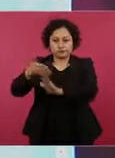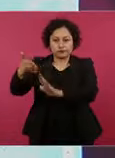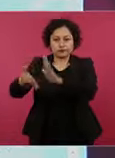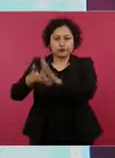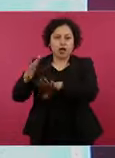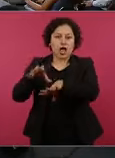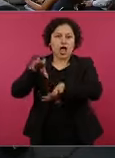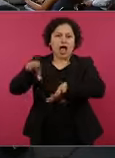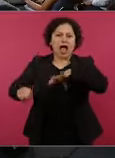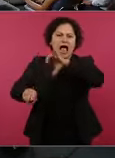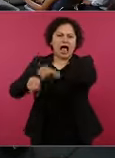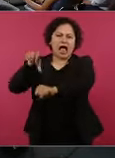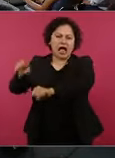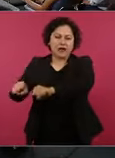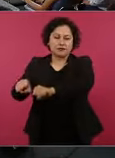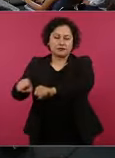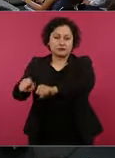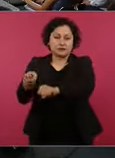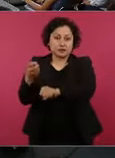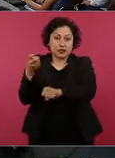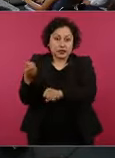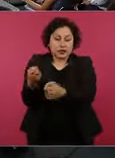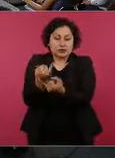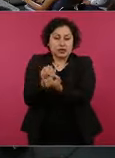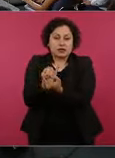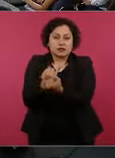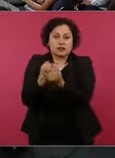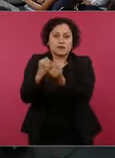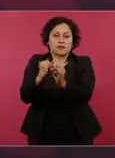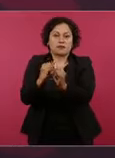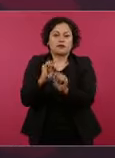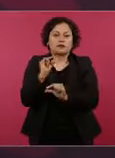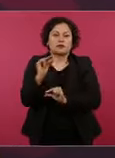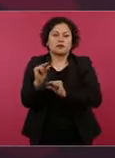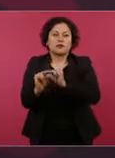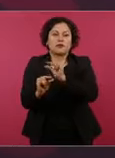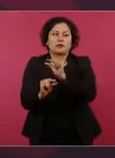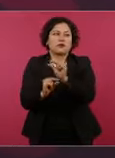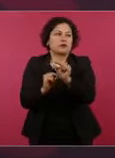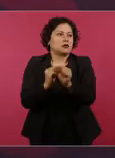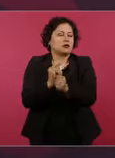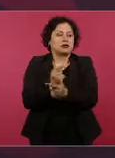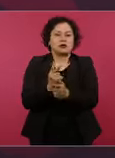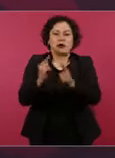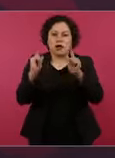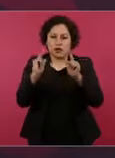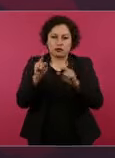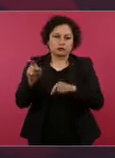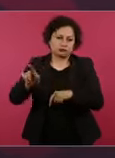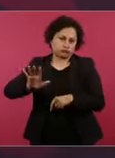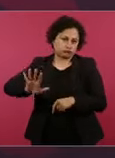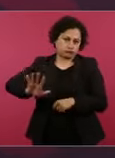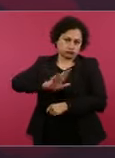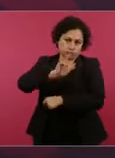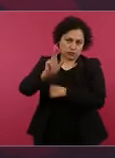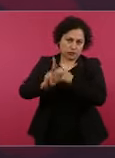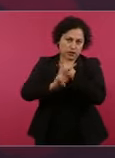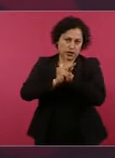soberanía de toda esa franja que pertenece a Panamá,